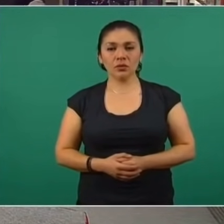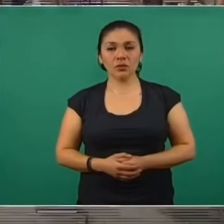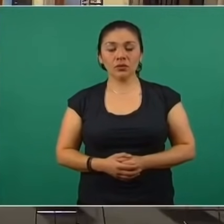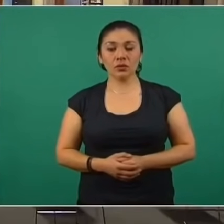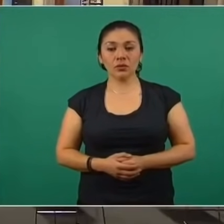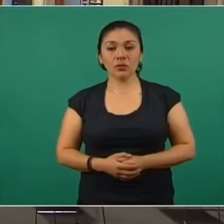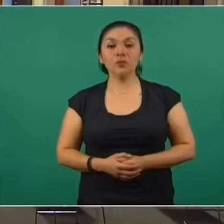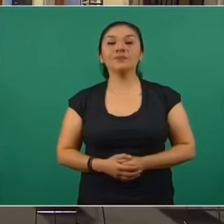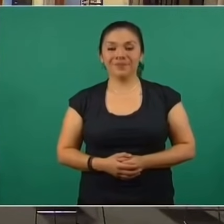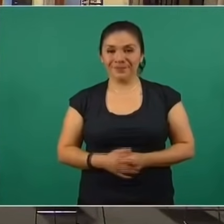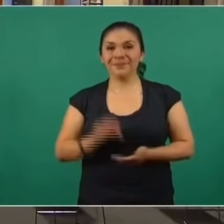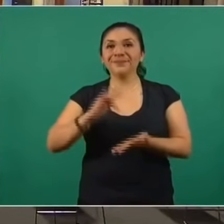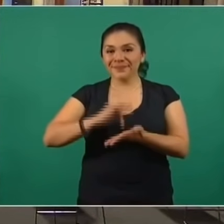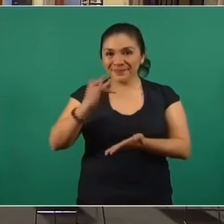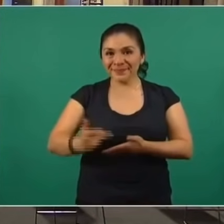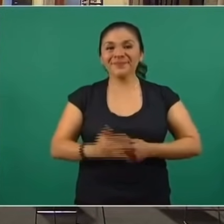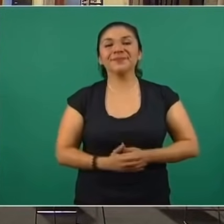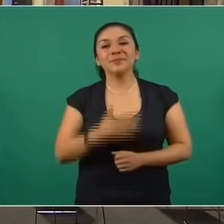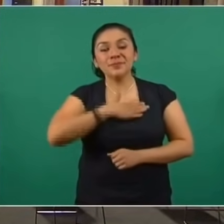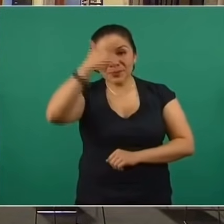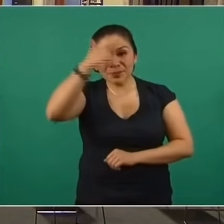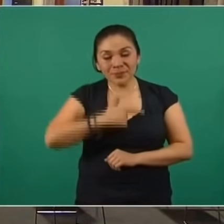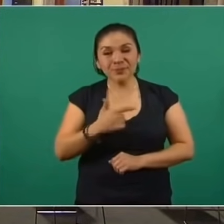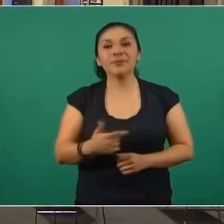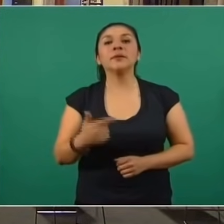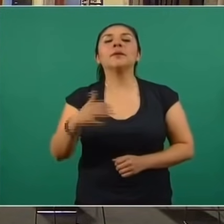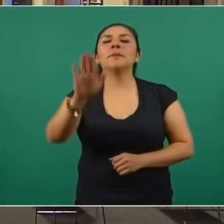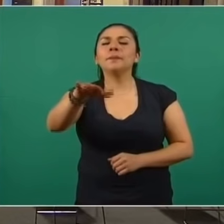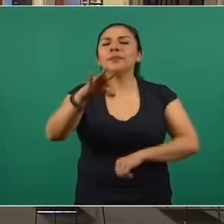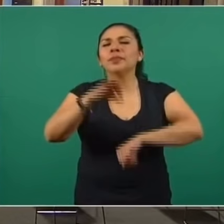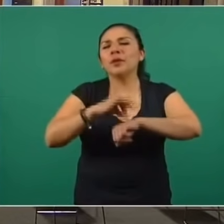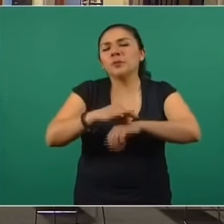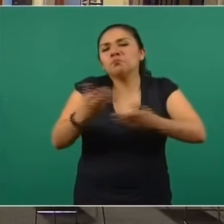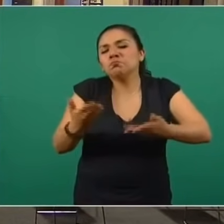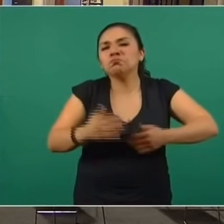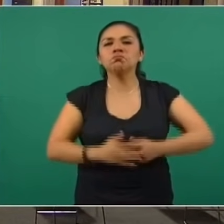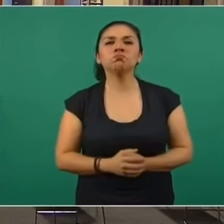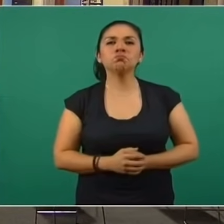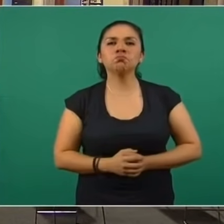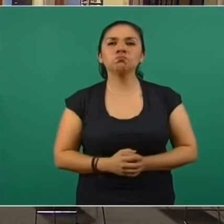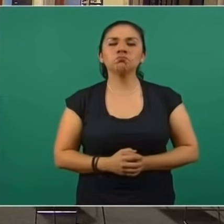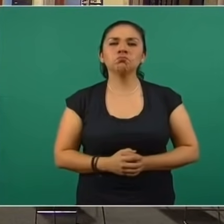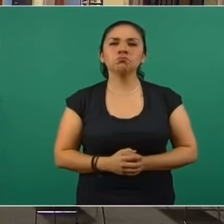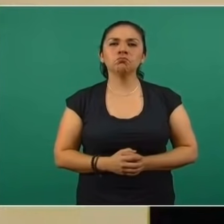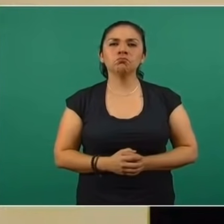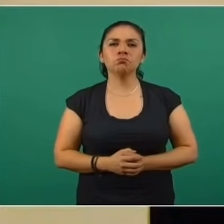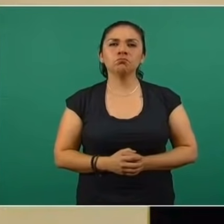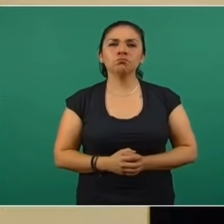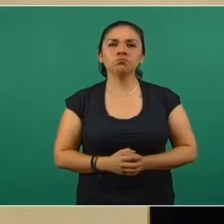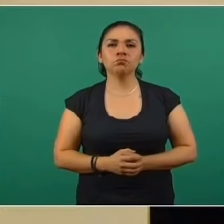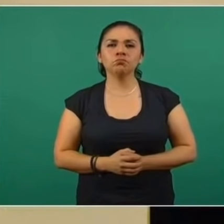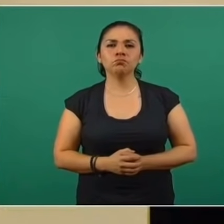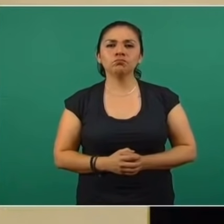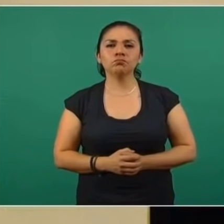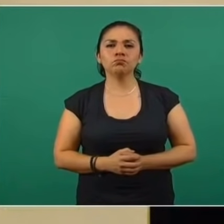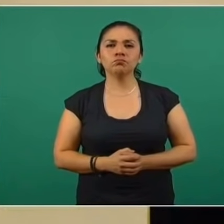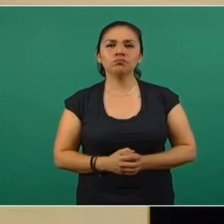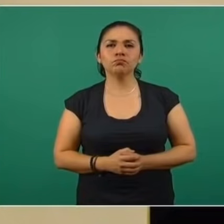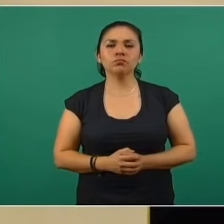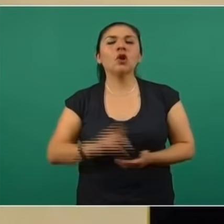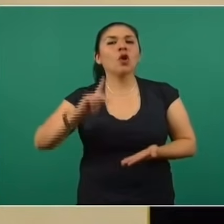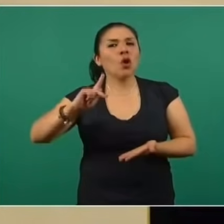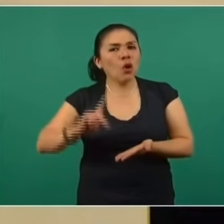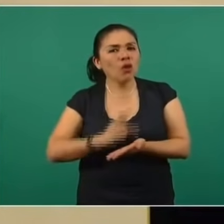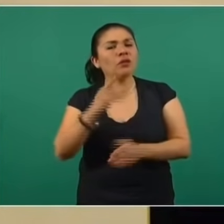Bueno, gracias, ahora sí. Buenas noches. Doctor, bueno, pues obviamente otra vez empieza a ser usted objeto